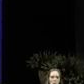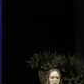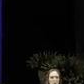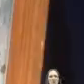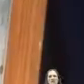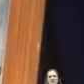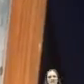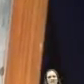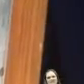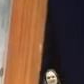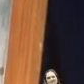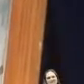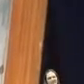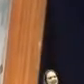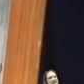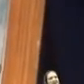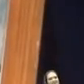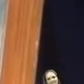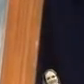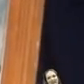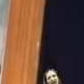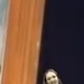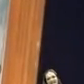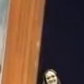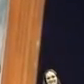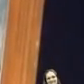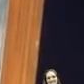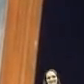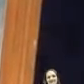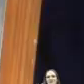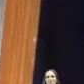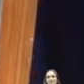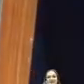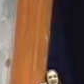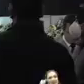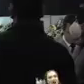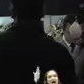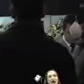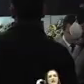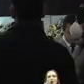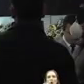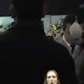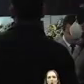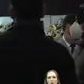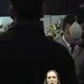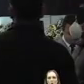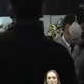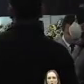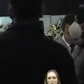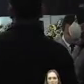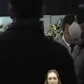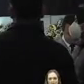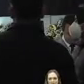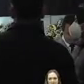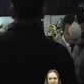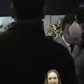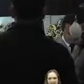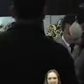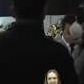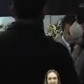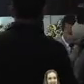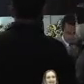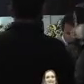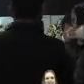último homenaje, tal cual ocurrió, por ejemplo, con Juan Gabriel. Todo esto, pues, se ha